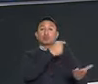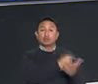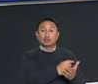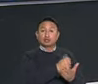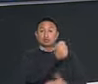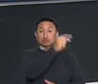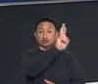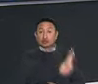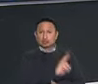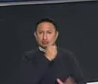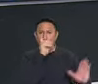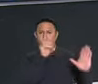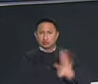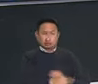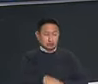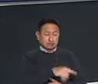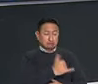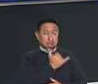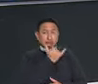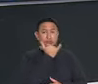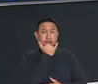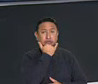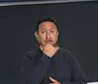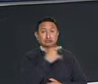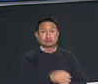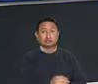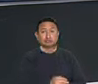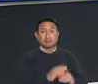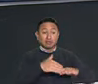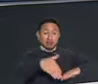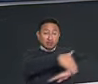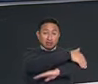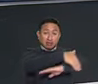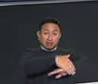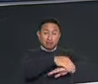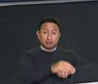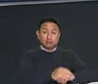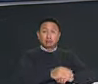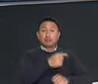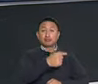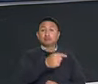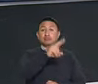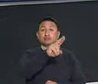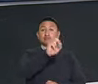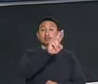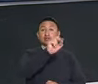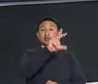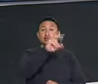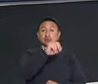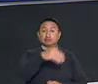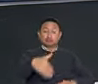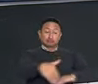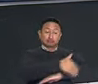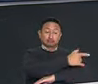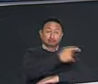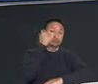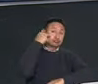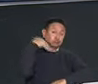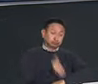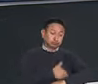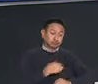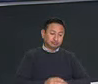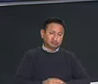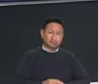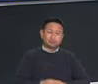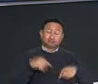Quito, denuncian el mal estado en que se encuentra un tramo de la calle Aurelio Guerrero que conecta a la Simón Bolívar. Aseguran que los